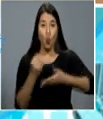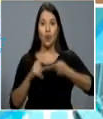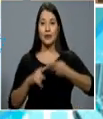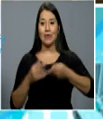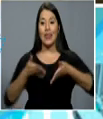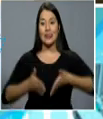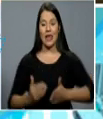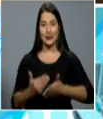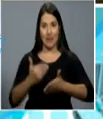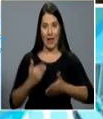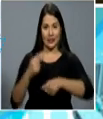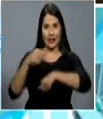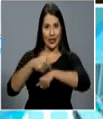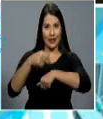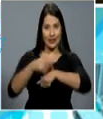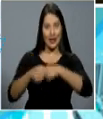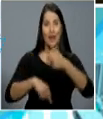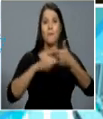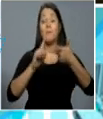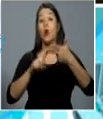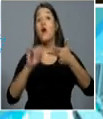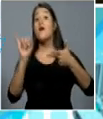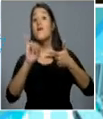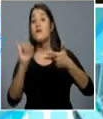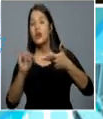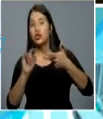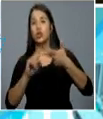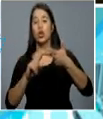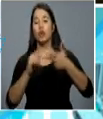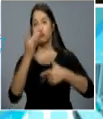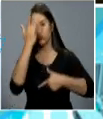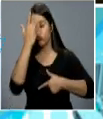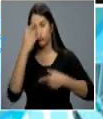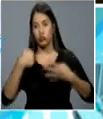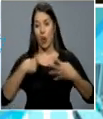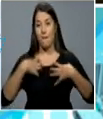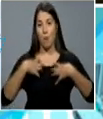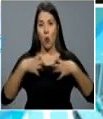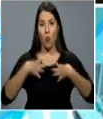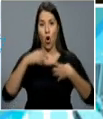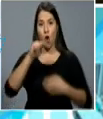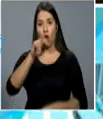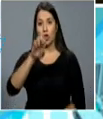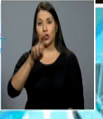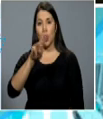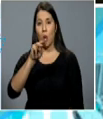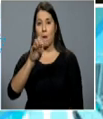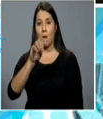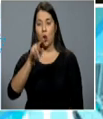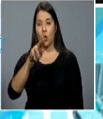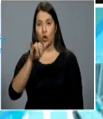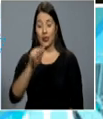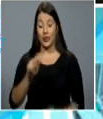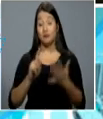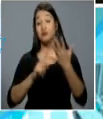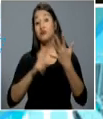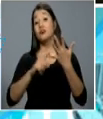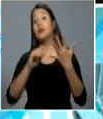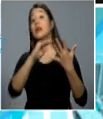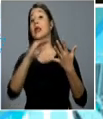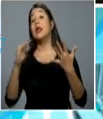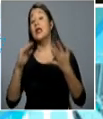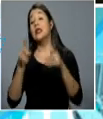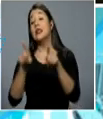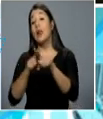la sepsis, o sea, las infecciones, la neumonía, y en algunos casos, y ya ahí no estamos hablando de situaciones prevenibles,